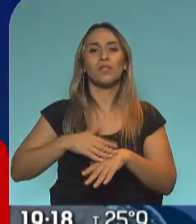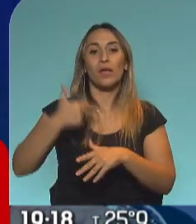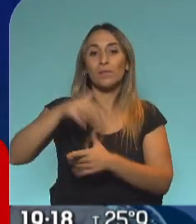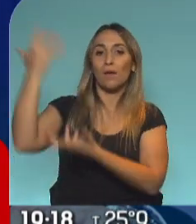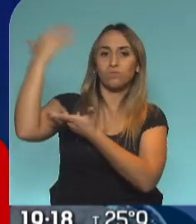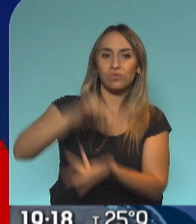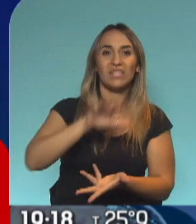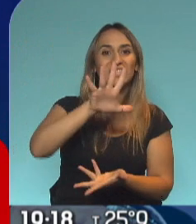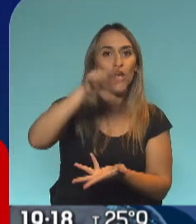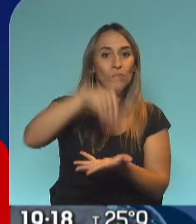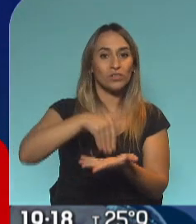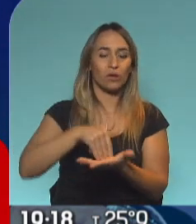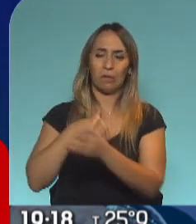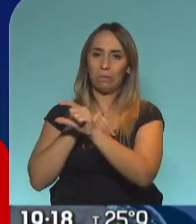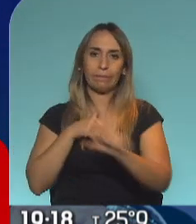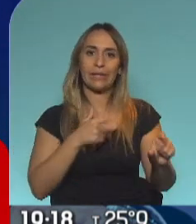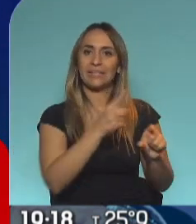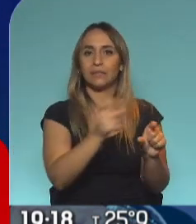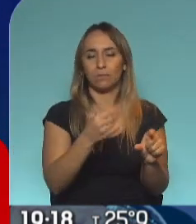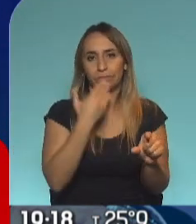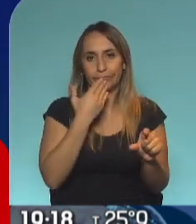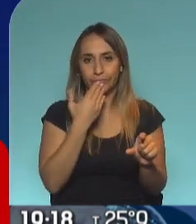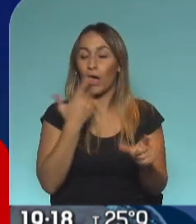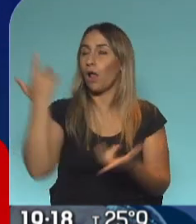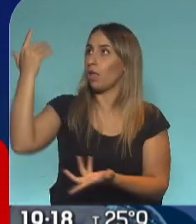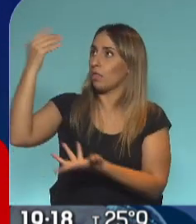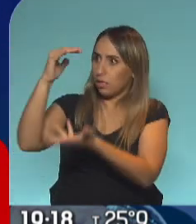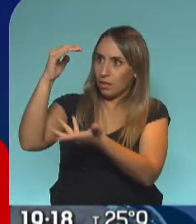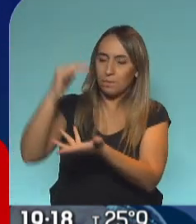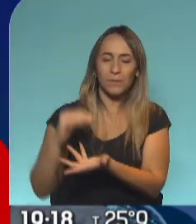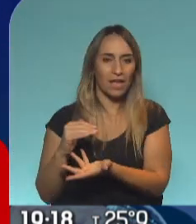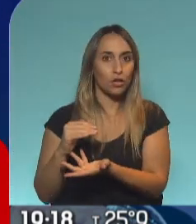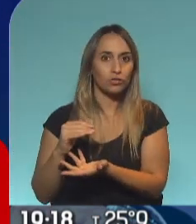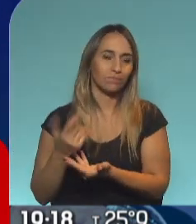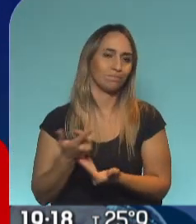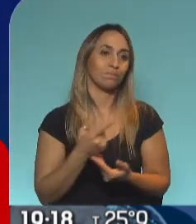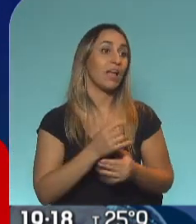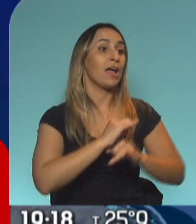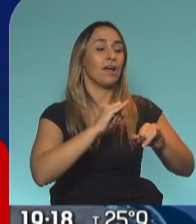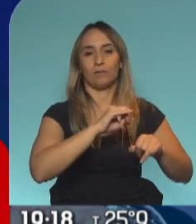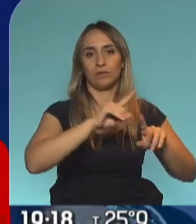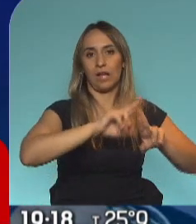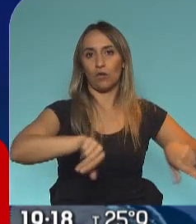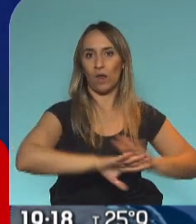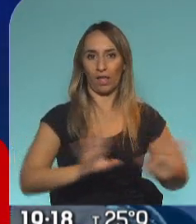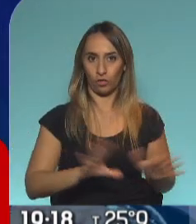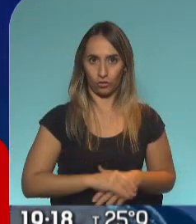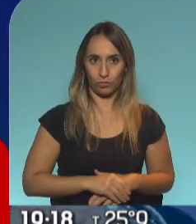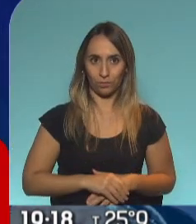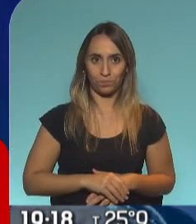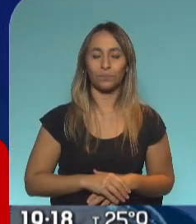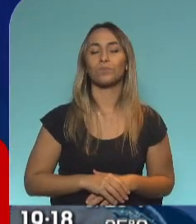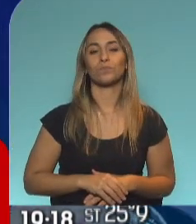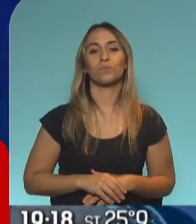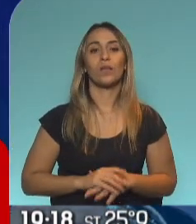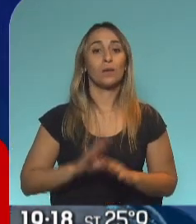recién. Decían, vamos a usar 100 porque van a venir un montón. Como no vinieron un montón, ahí clausuraron la campaña. Y creo que nos queda una más del gobernador.